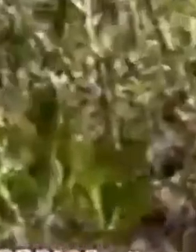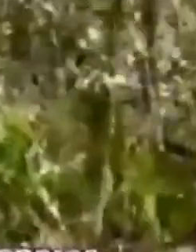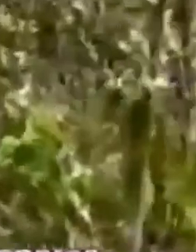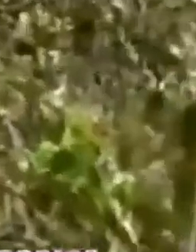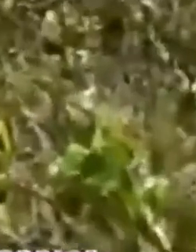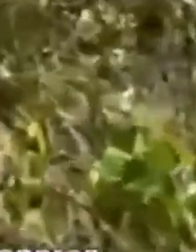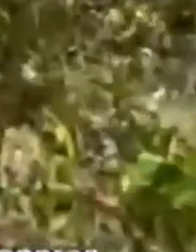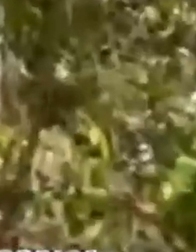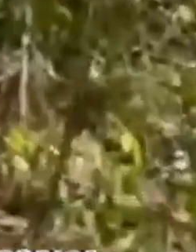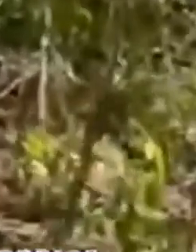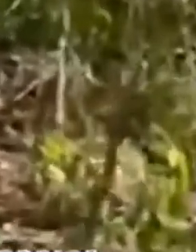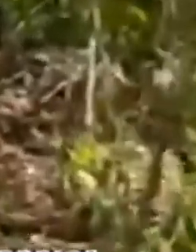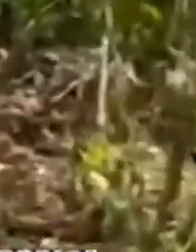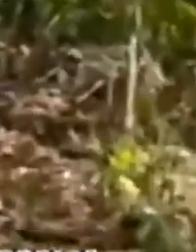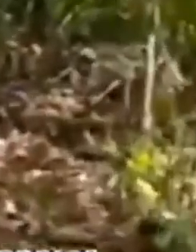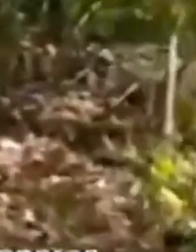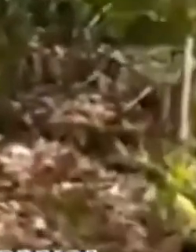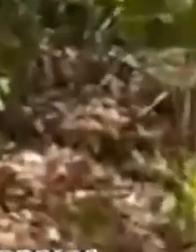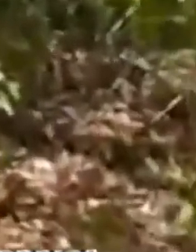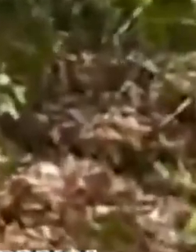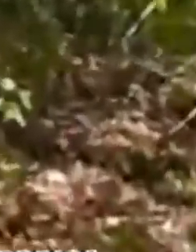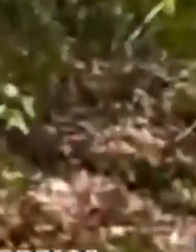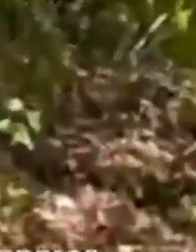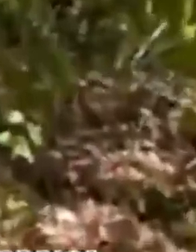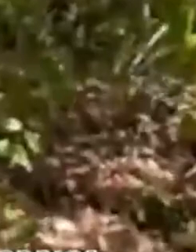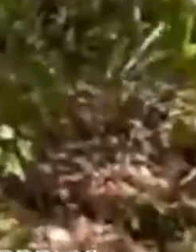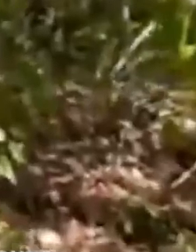Hemos caminado nosotros con los compañeros